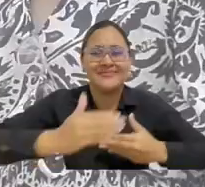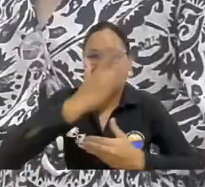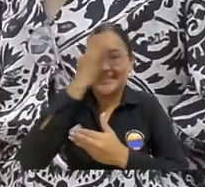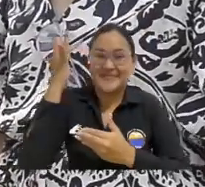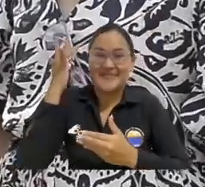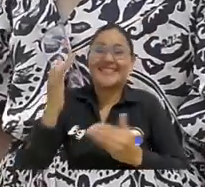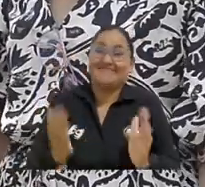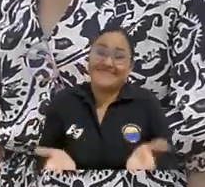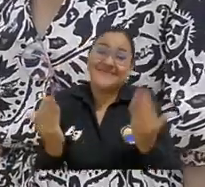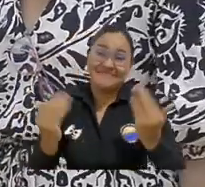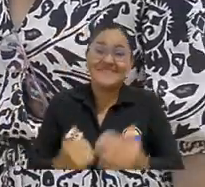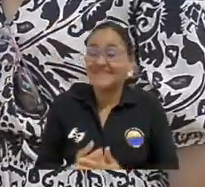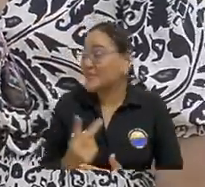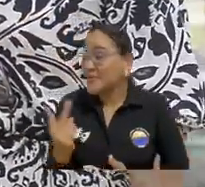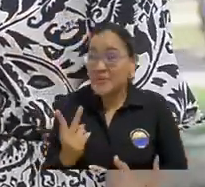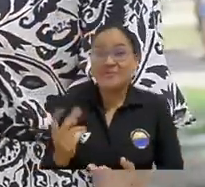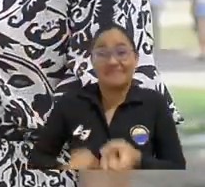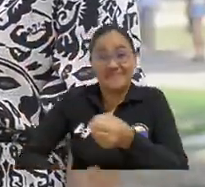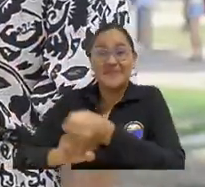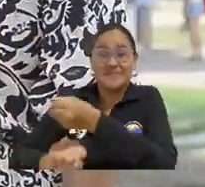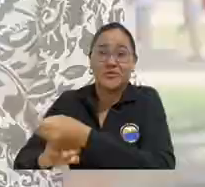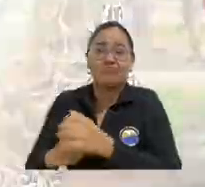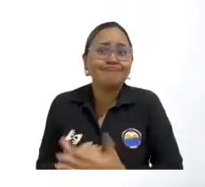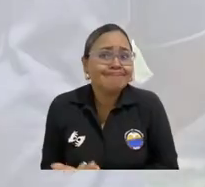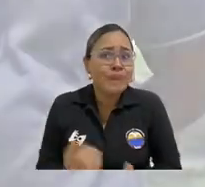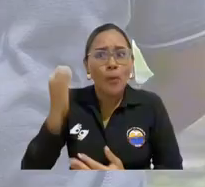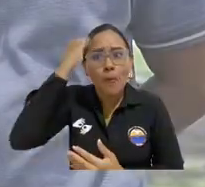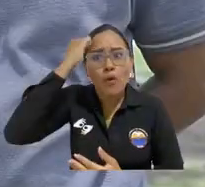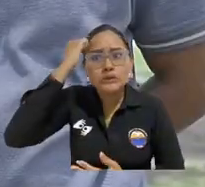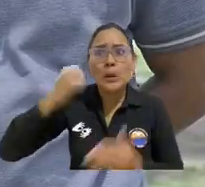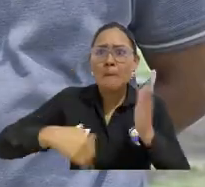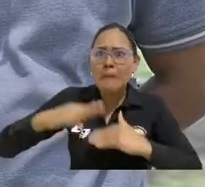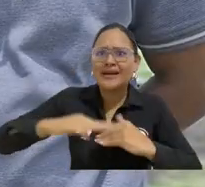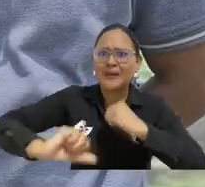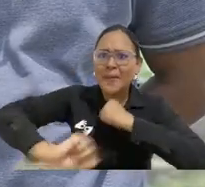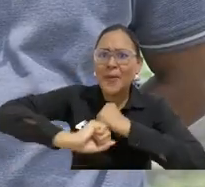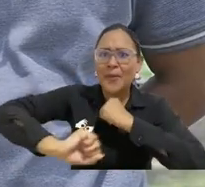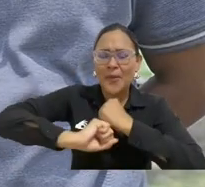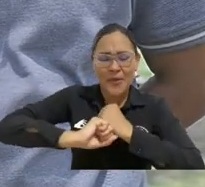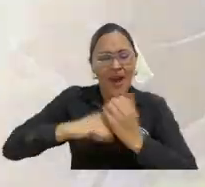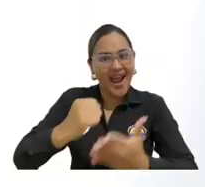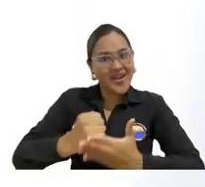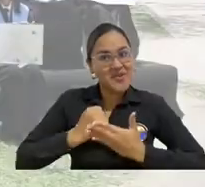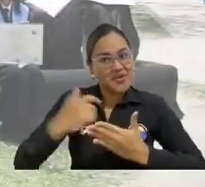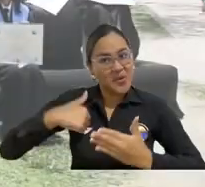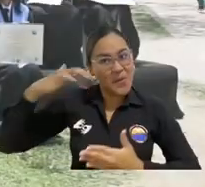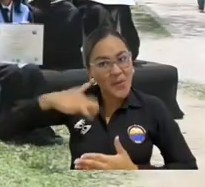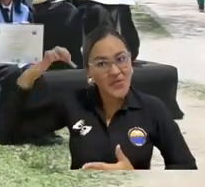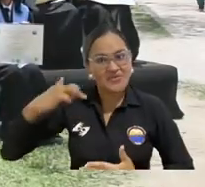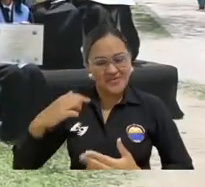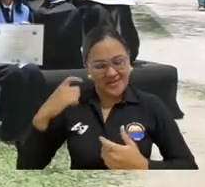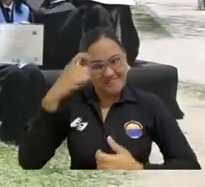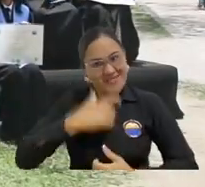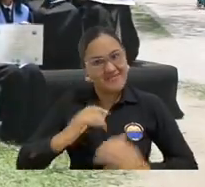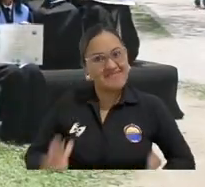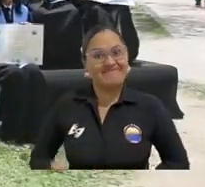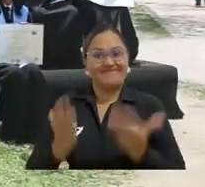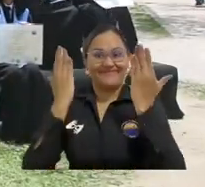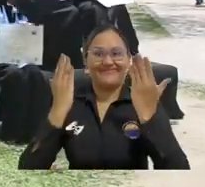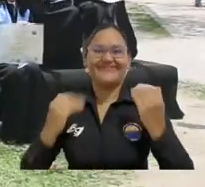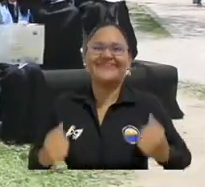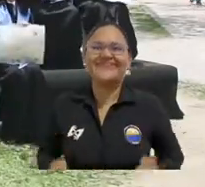con la salud mental. Los profesores, creo que no hubiera encontrado unos que me ayudaran a crecer tanto como profesional y como persona también.